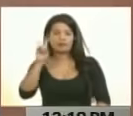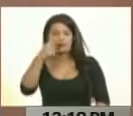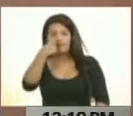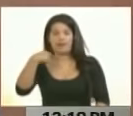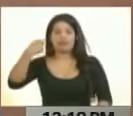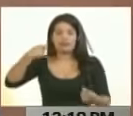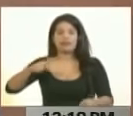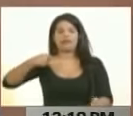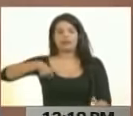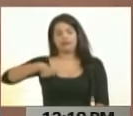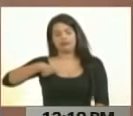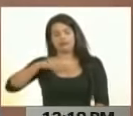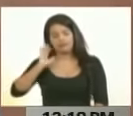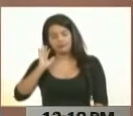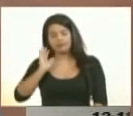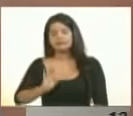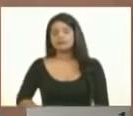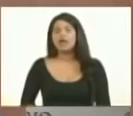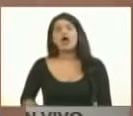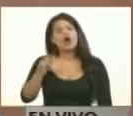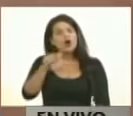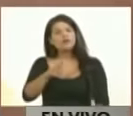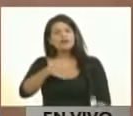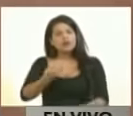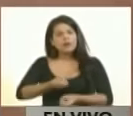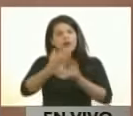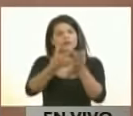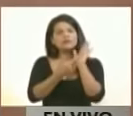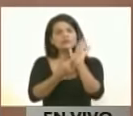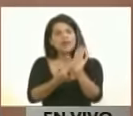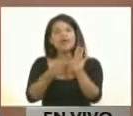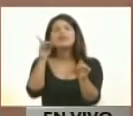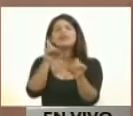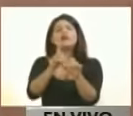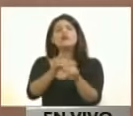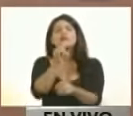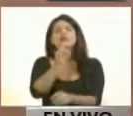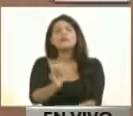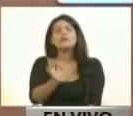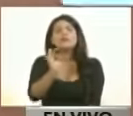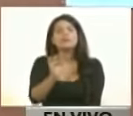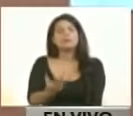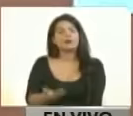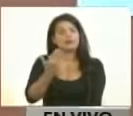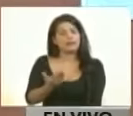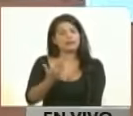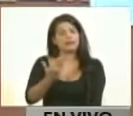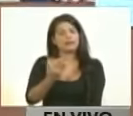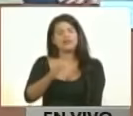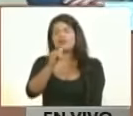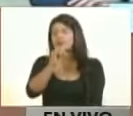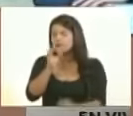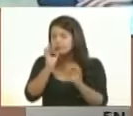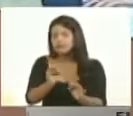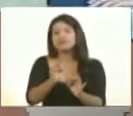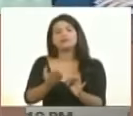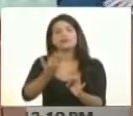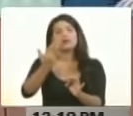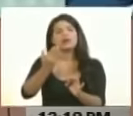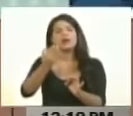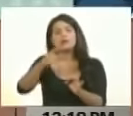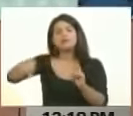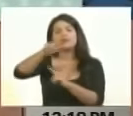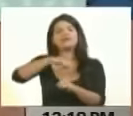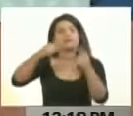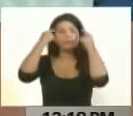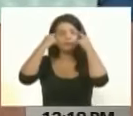compartir el día de hoy datos muy importantes que revelan la contundencia de la verdad de